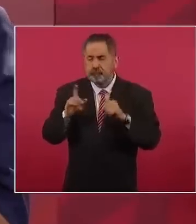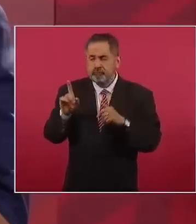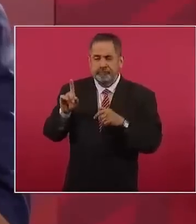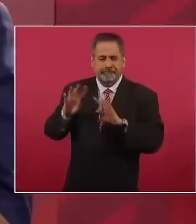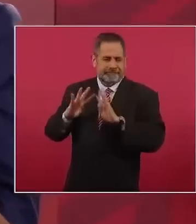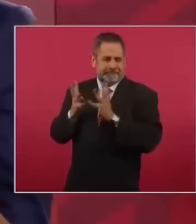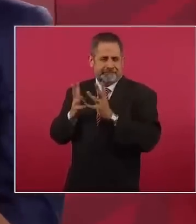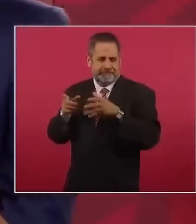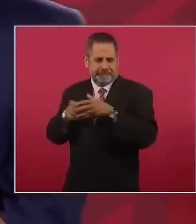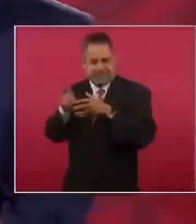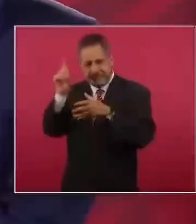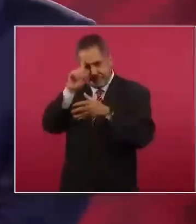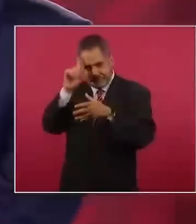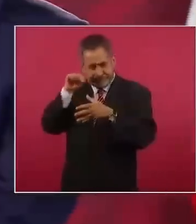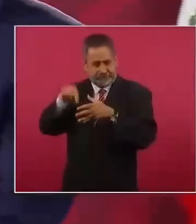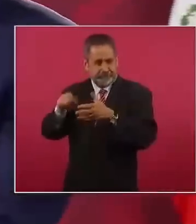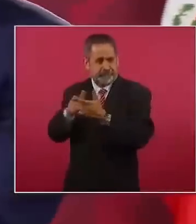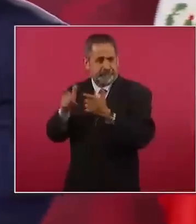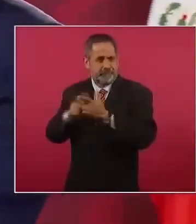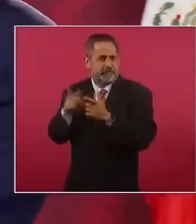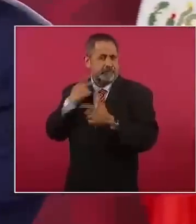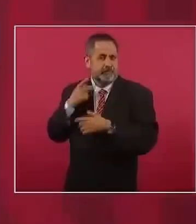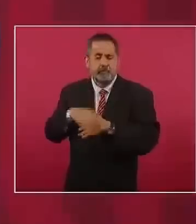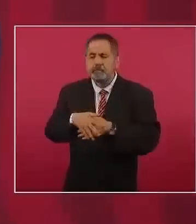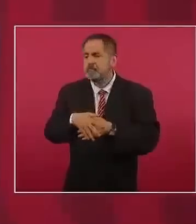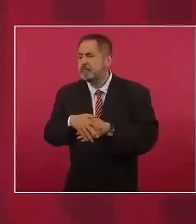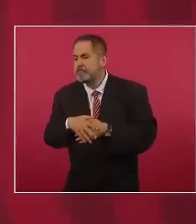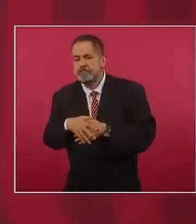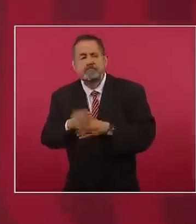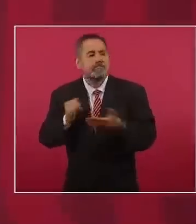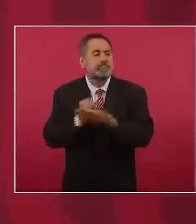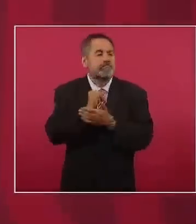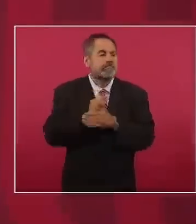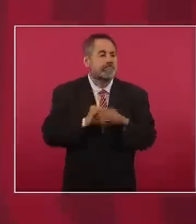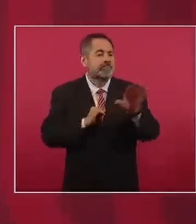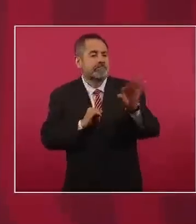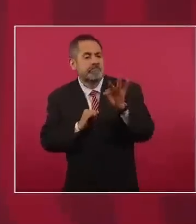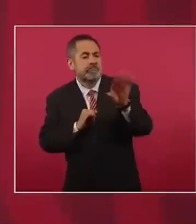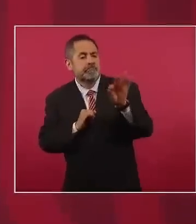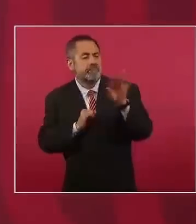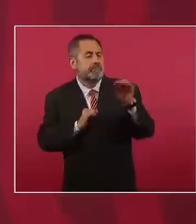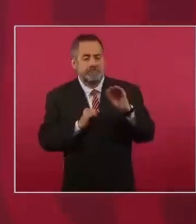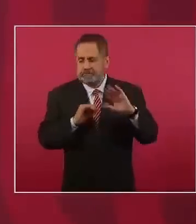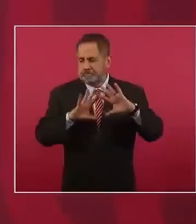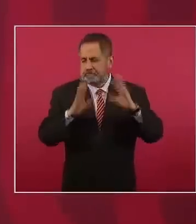consejos del partido deciden, a ver, de estos 50